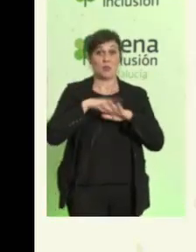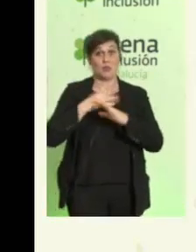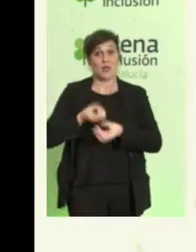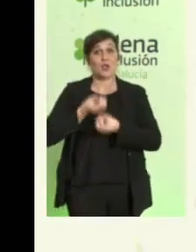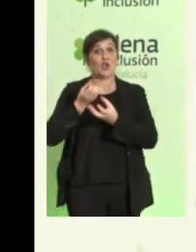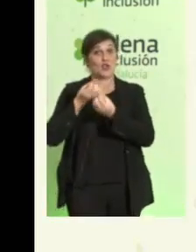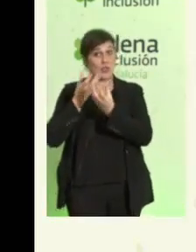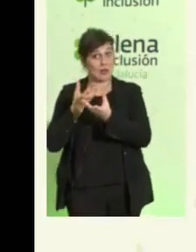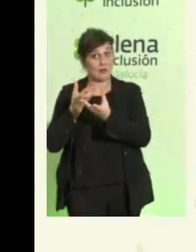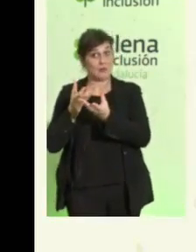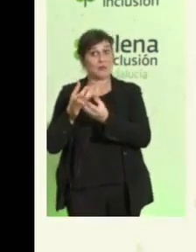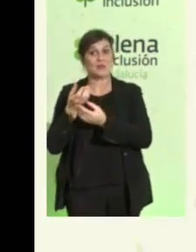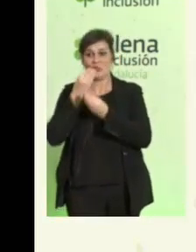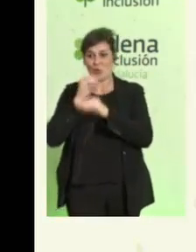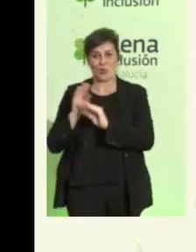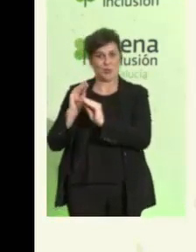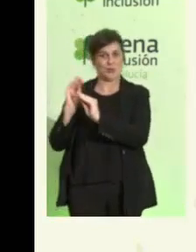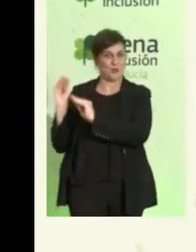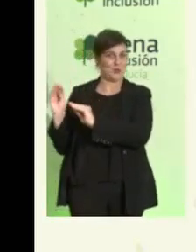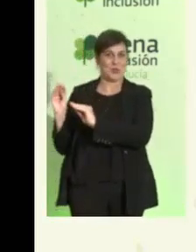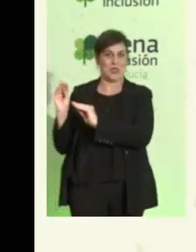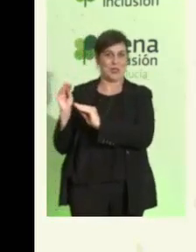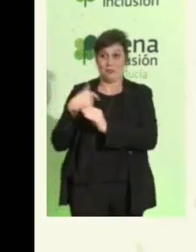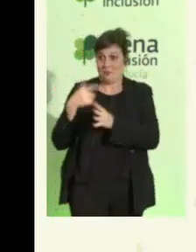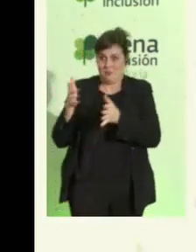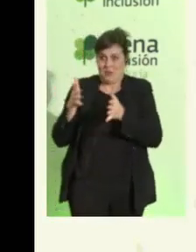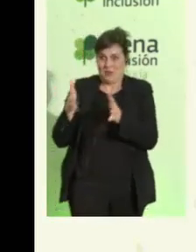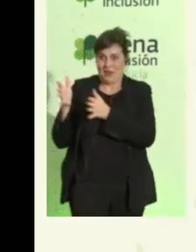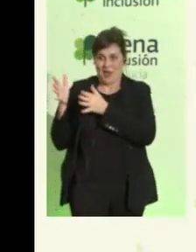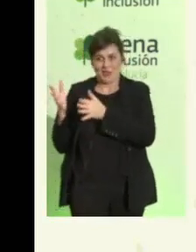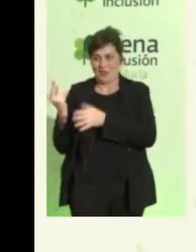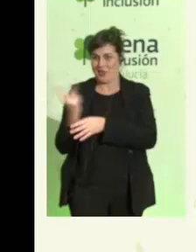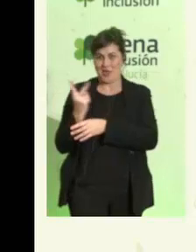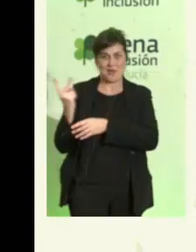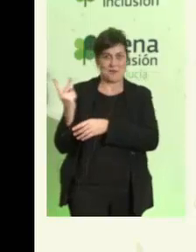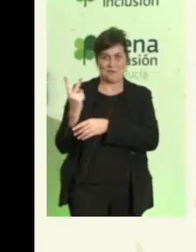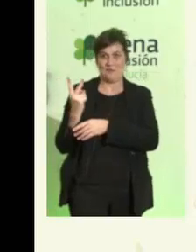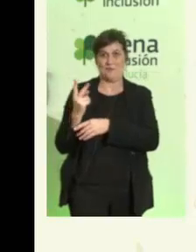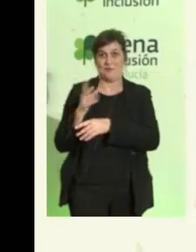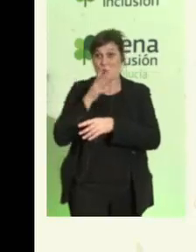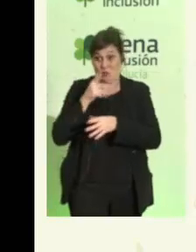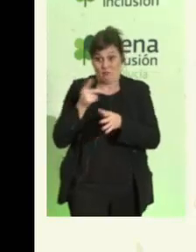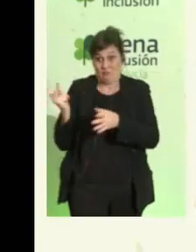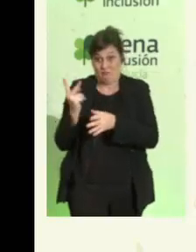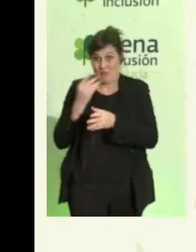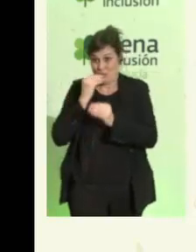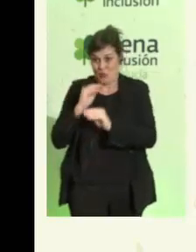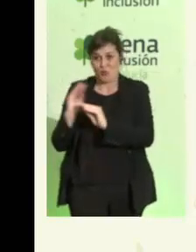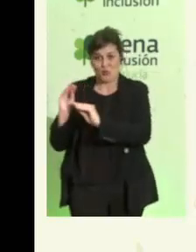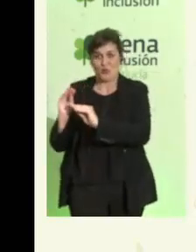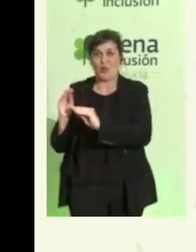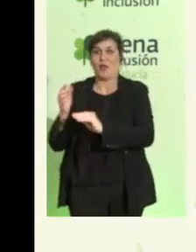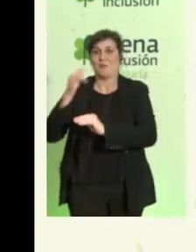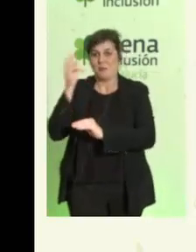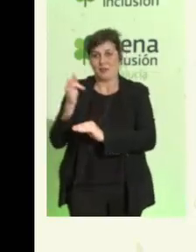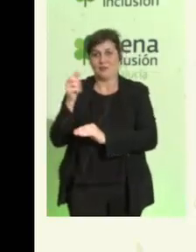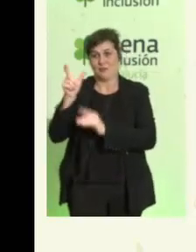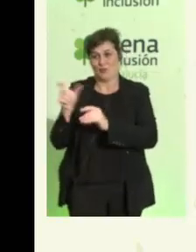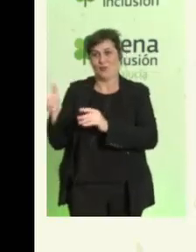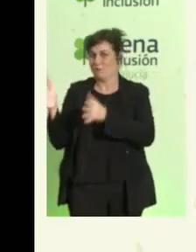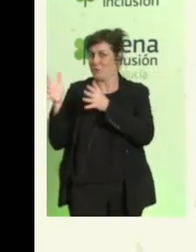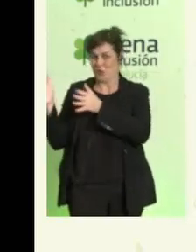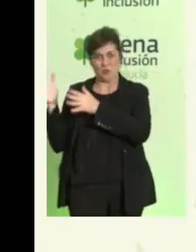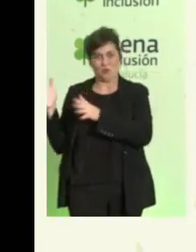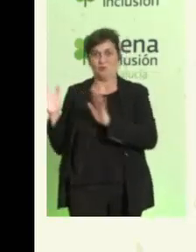Me encantan sus historias porque me encantan estas personas, y creo que estas historias explican, en mi